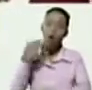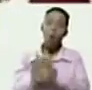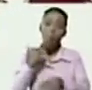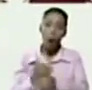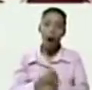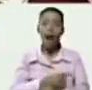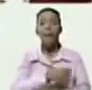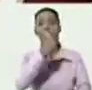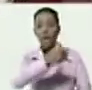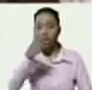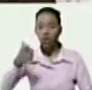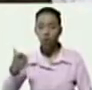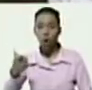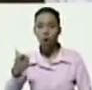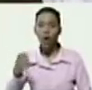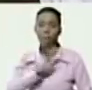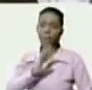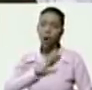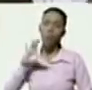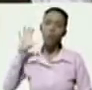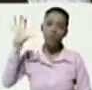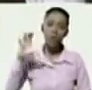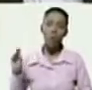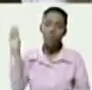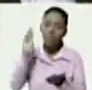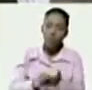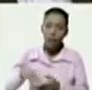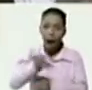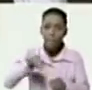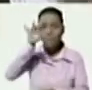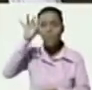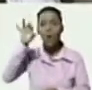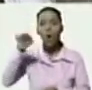al alma puesta en el amor por la patria.